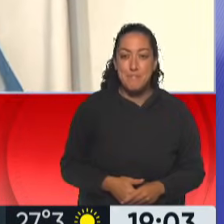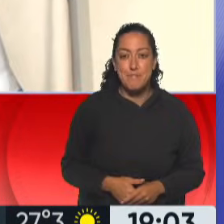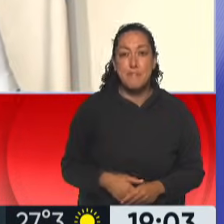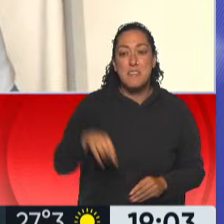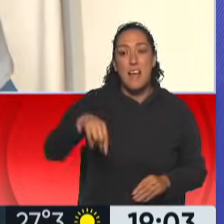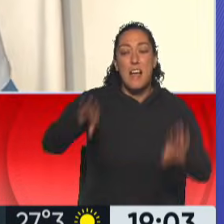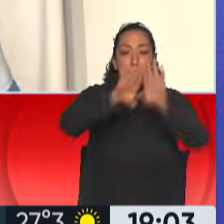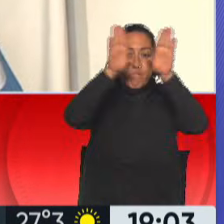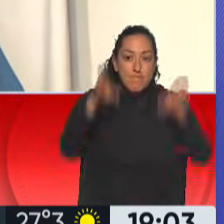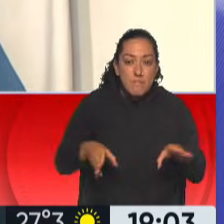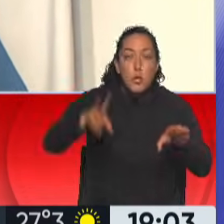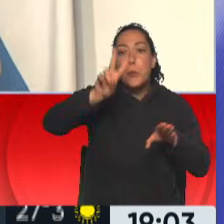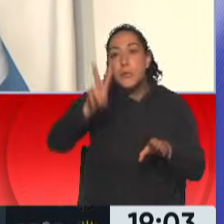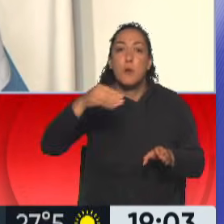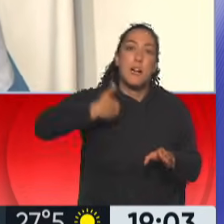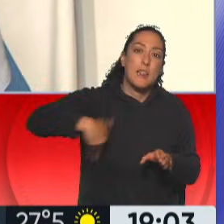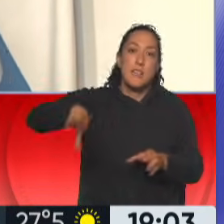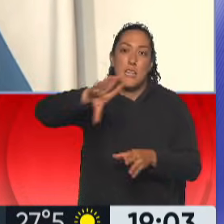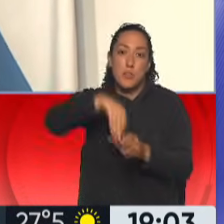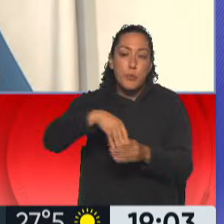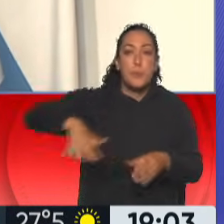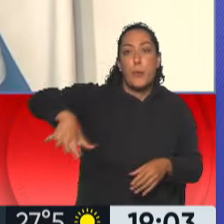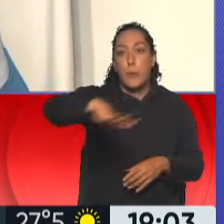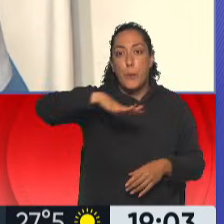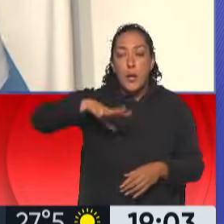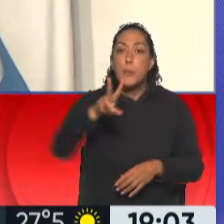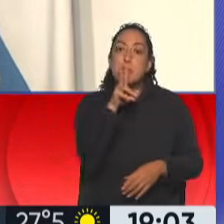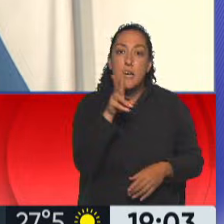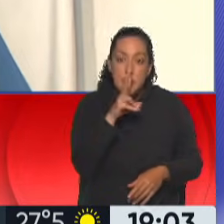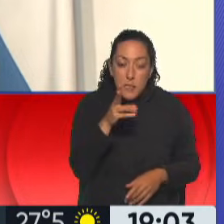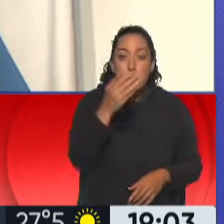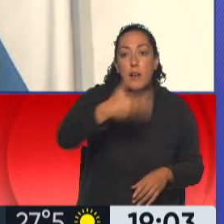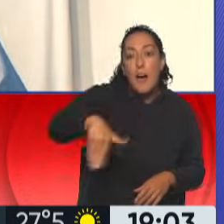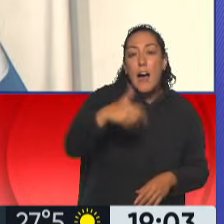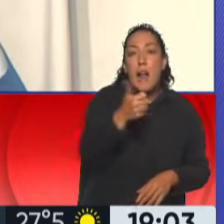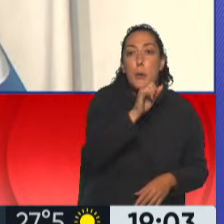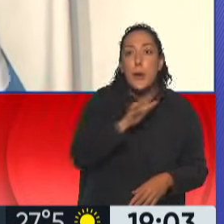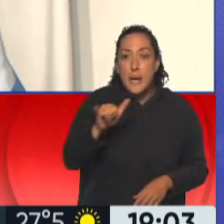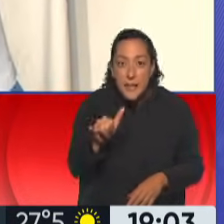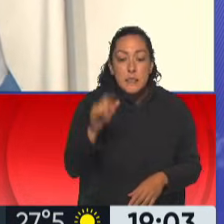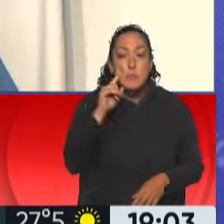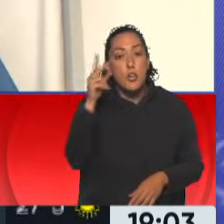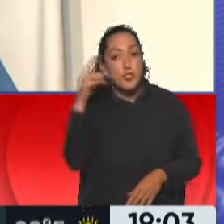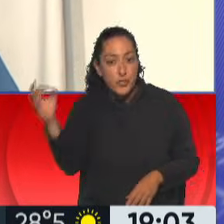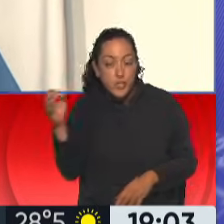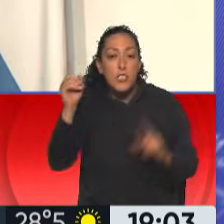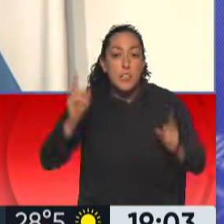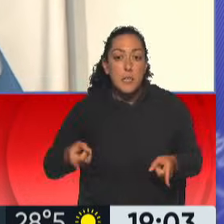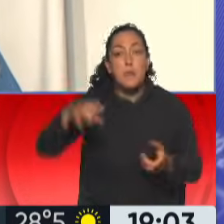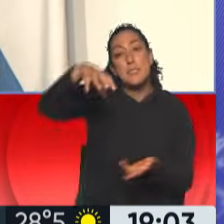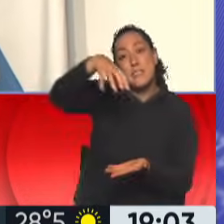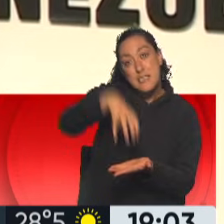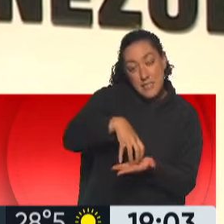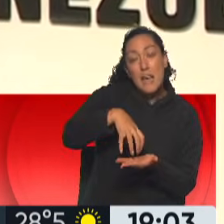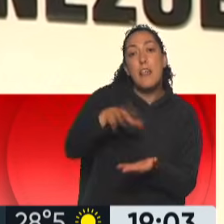Centro Venezolano Argentino, ubicado en el barrio porteño de Villa Crespo, en la calle Julián Álvarez al 800, donde funciona también la sede